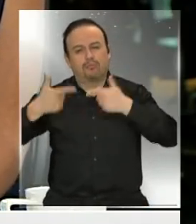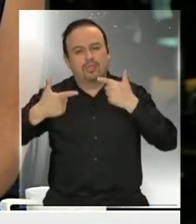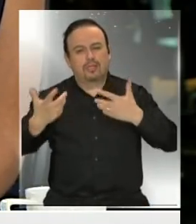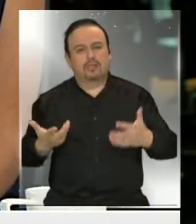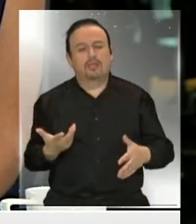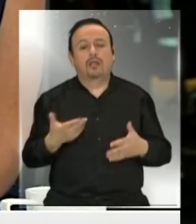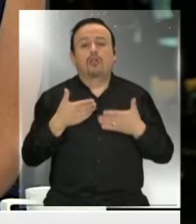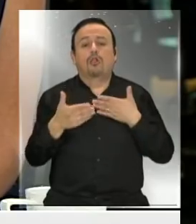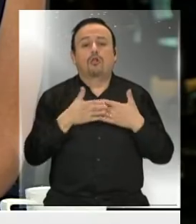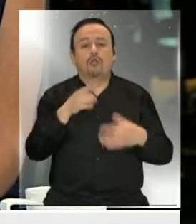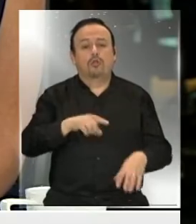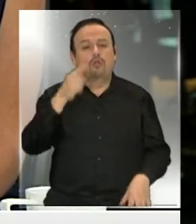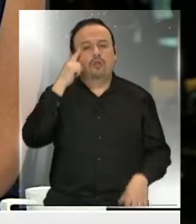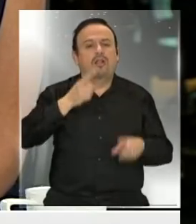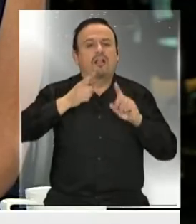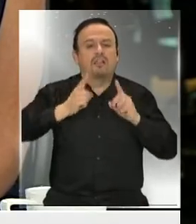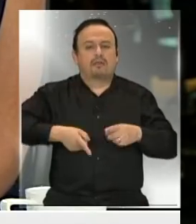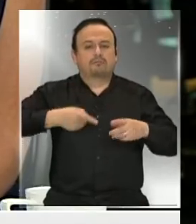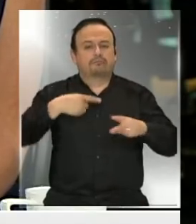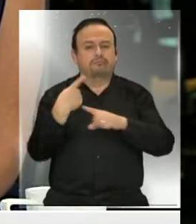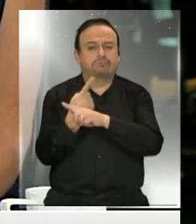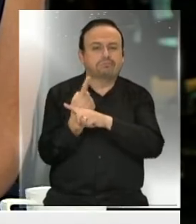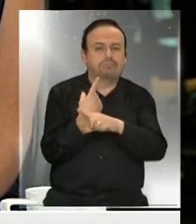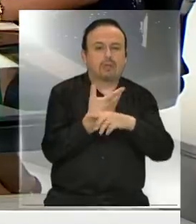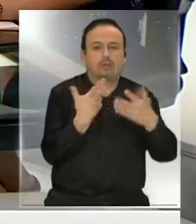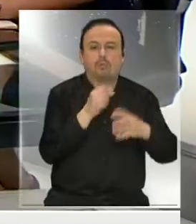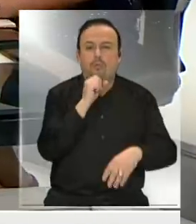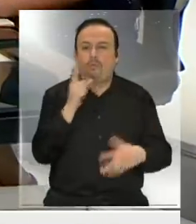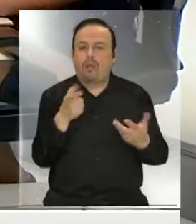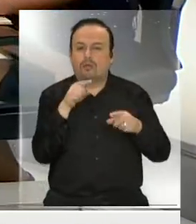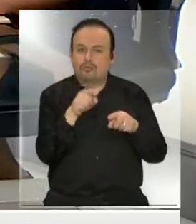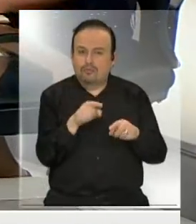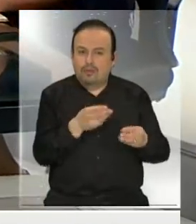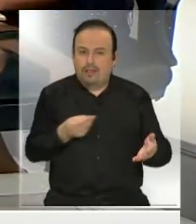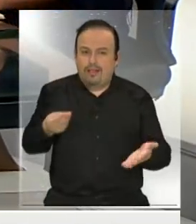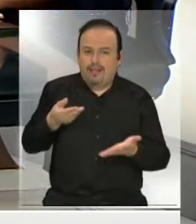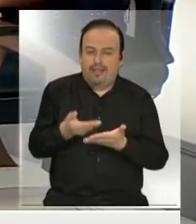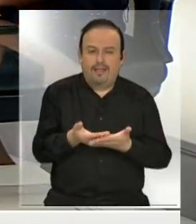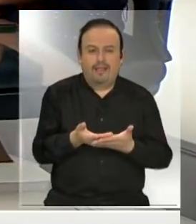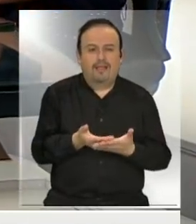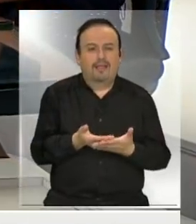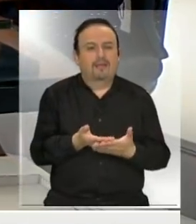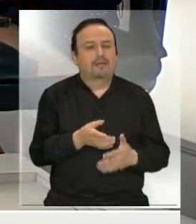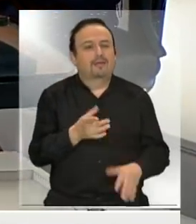desde donde crea usted que se debe construir el diálogo y cuál es su aporte